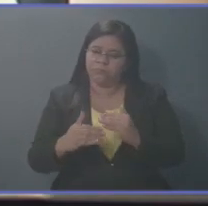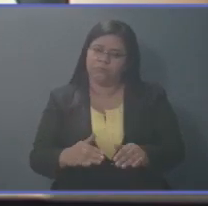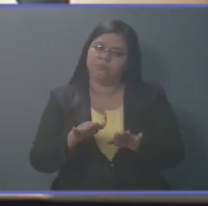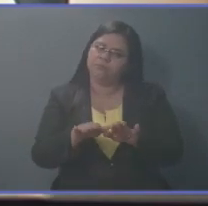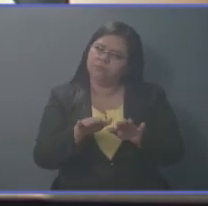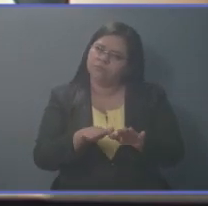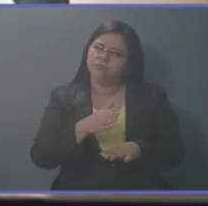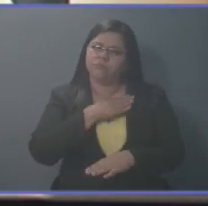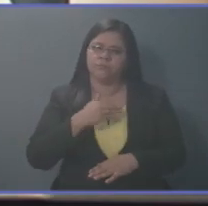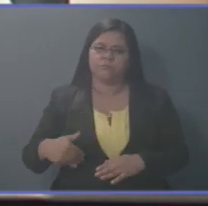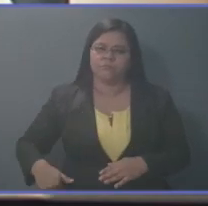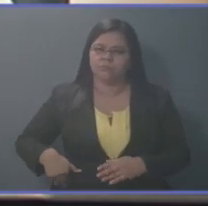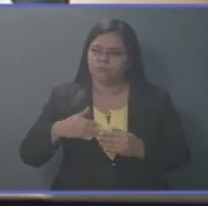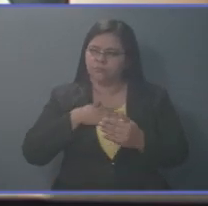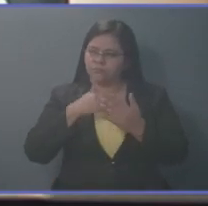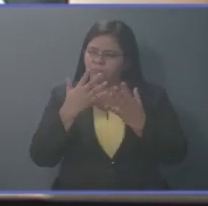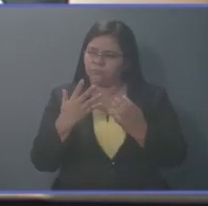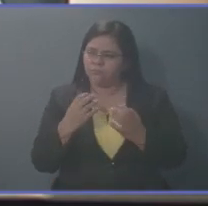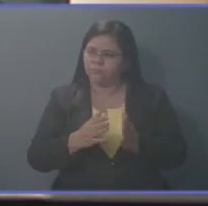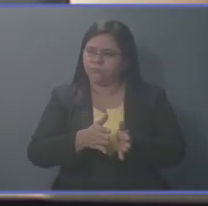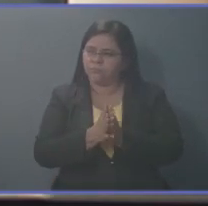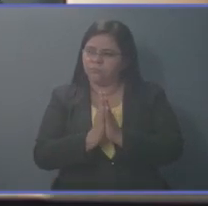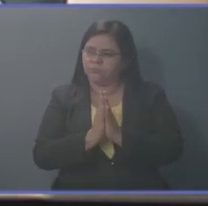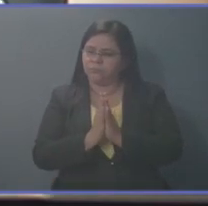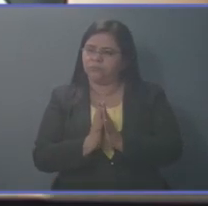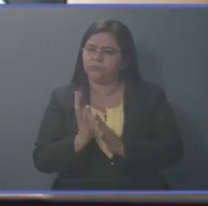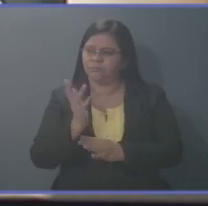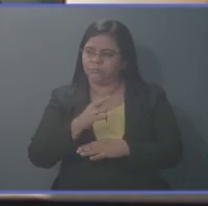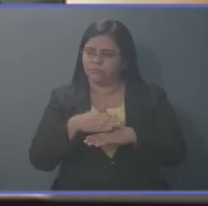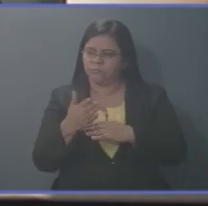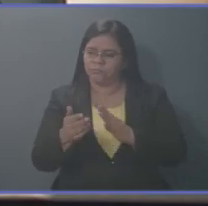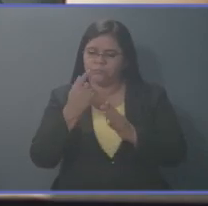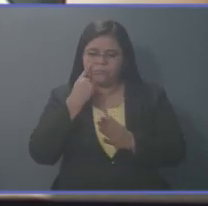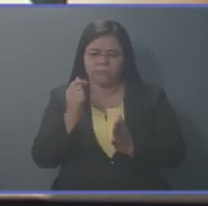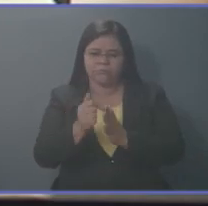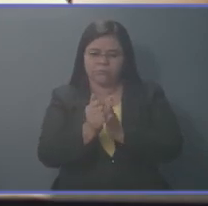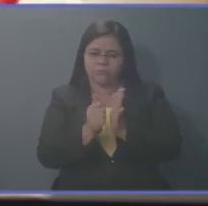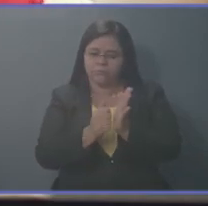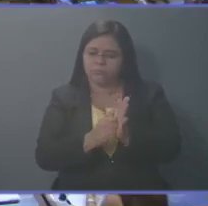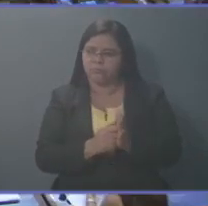pedir la reconsideración y que vamos a hacer las observaciones de artículo por artículo.